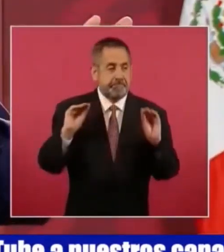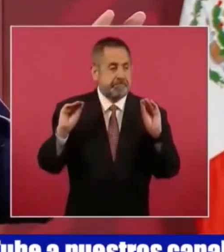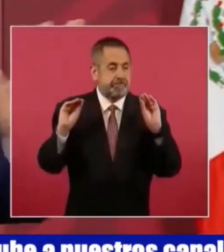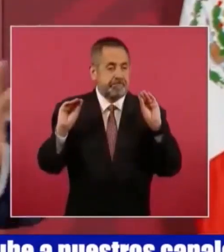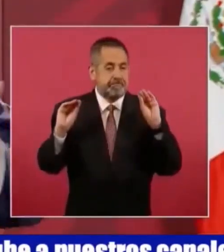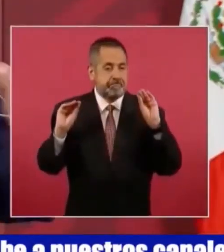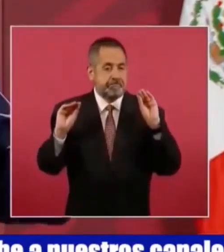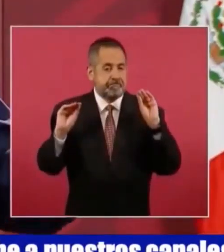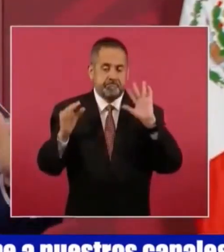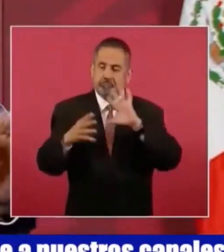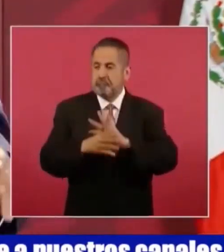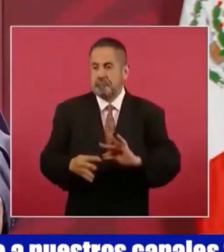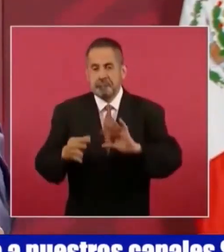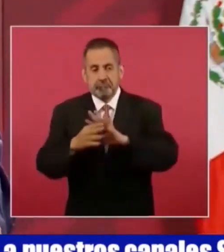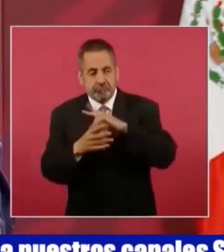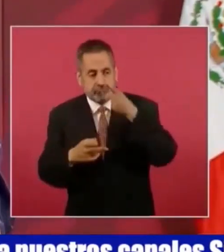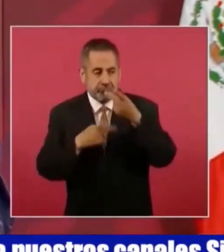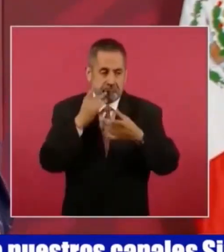no habló.